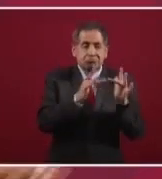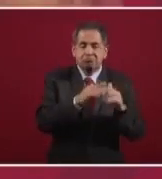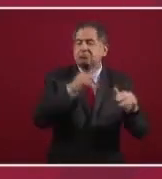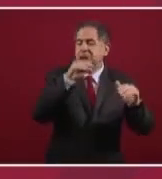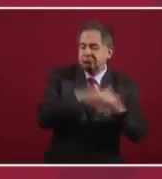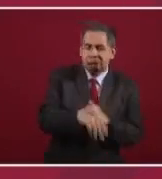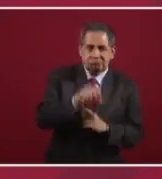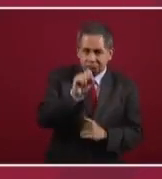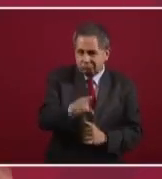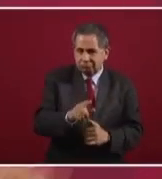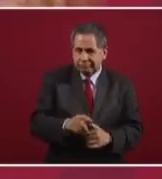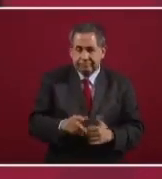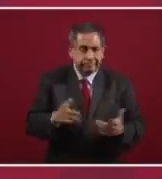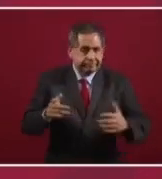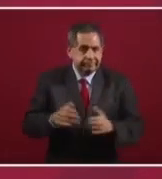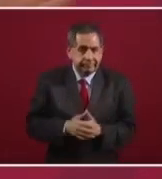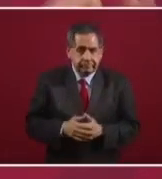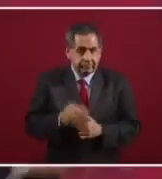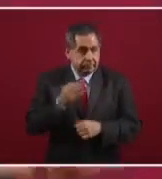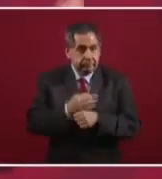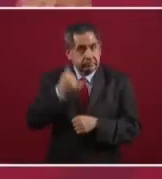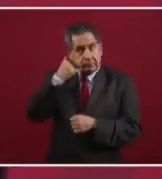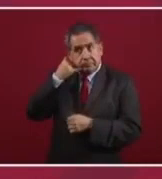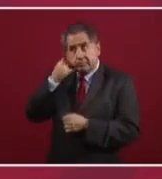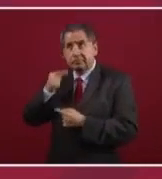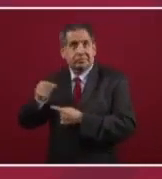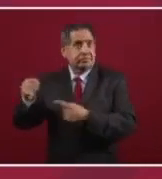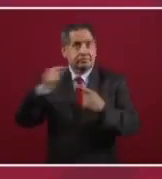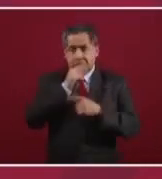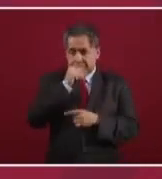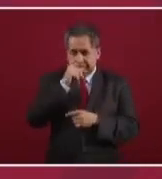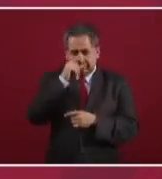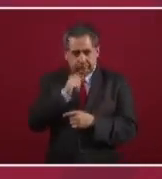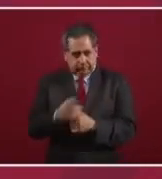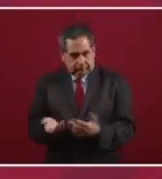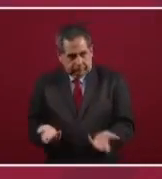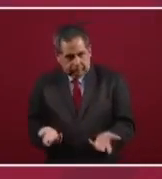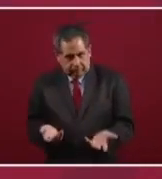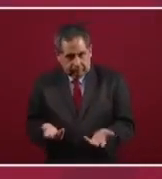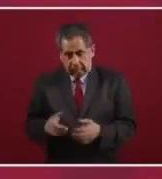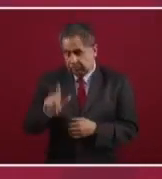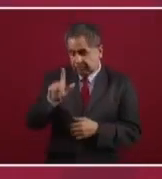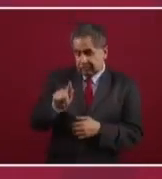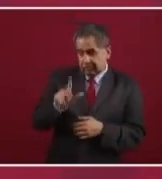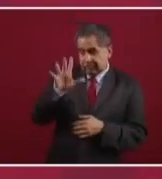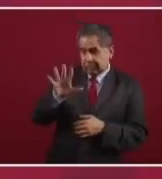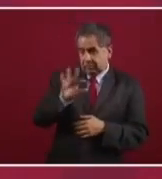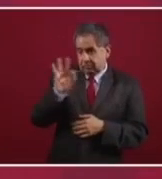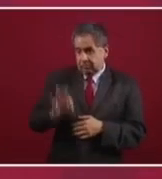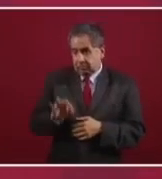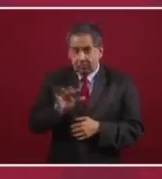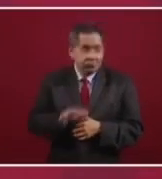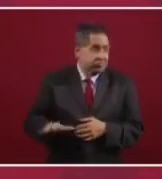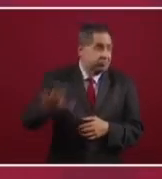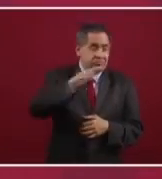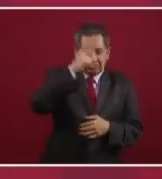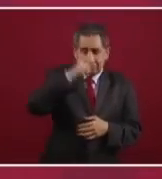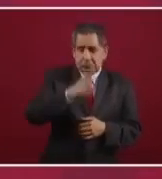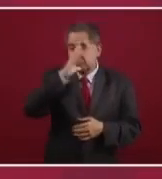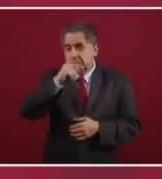Y resulta que no se puede hablar por teléfono en el 75% del territorio